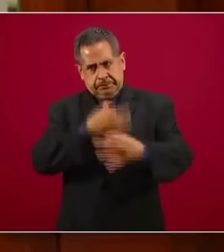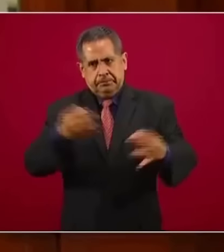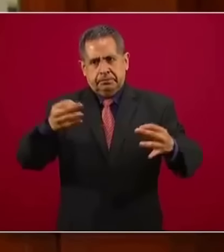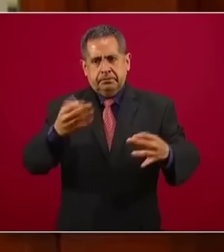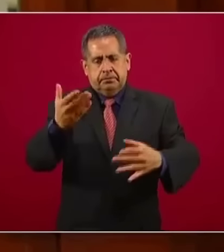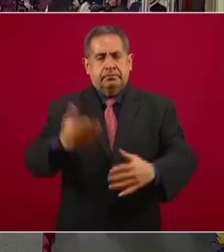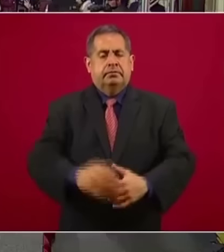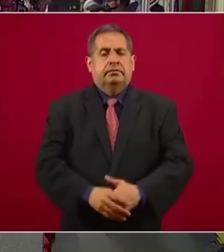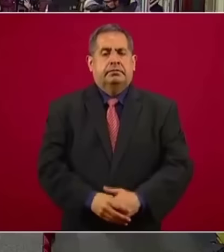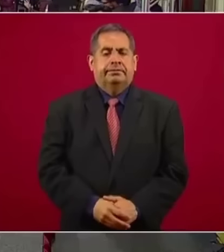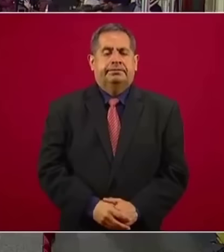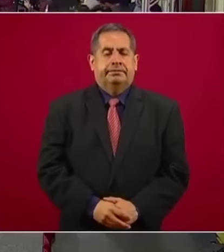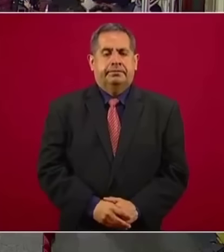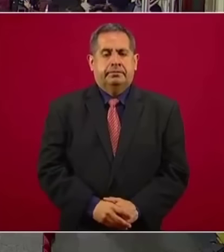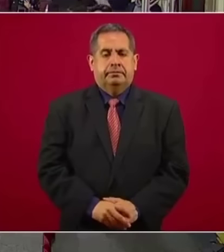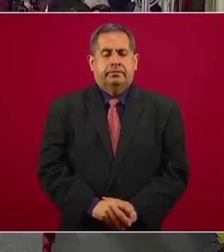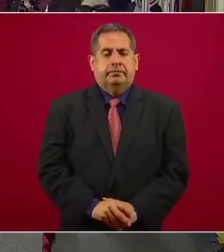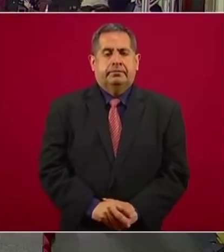Obrador.